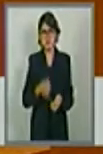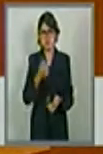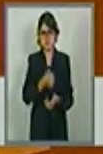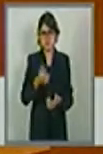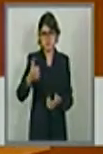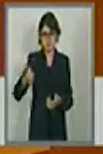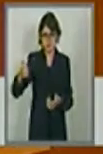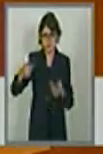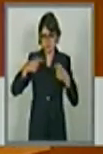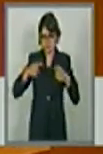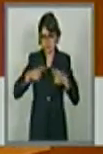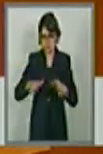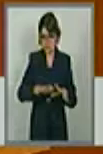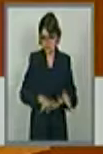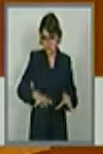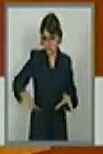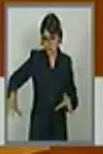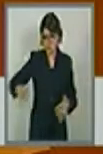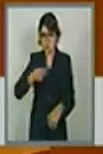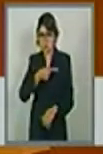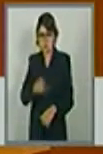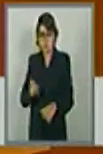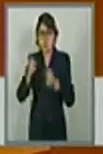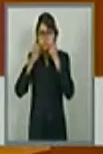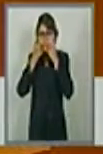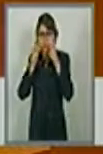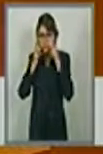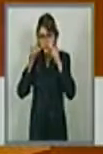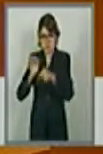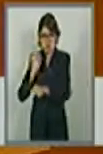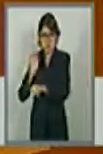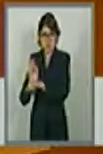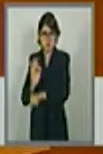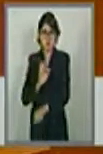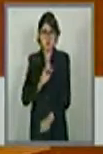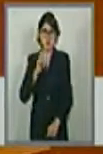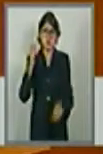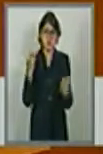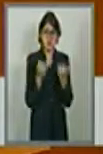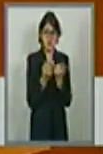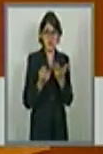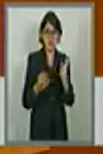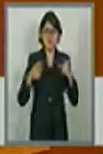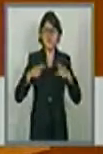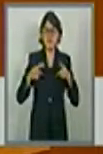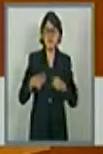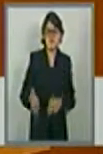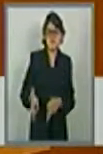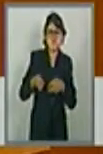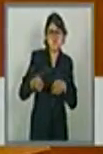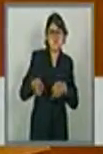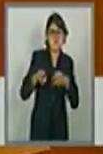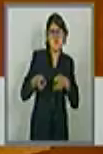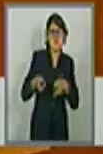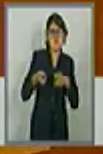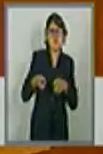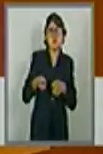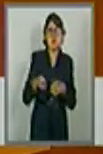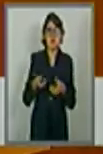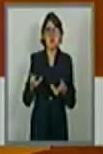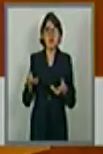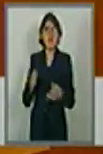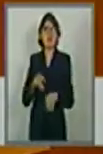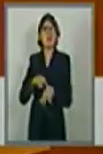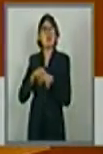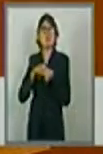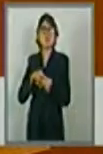de los sectores más pobres del país, pero también para evitar a aquellos que apuntan a seguir beneficiándose de estructuras a modo, lo